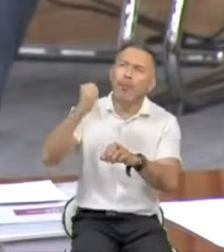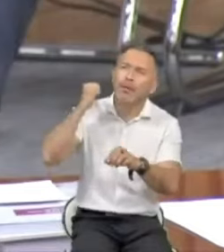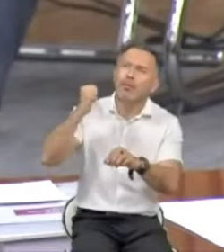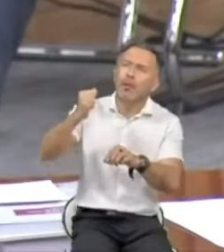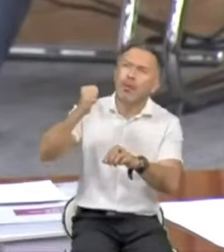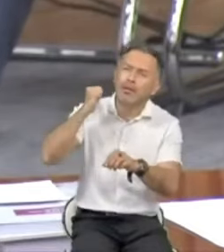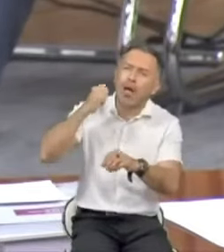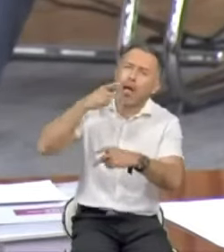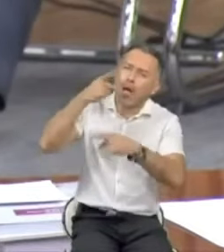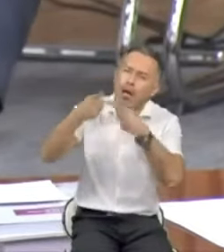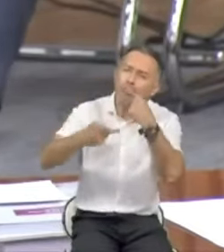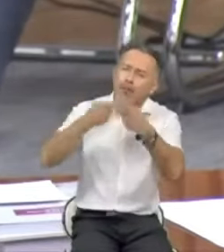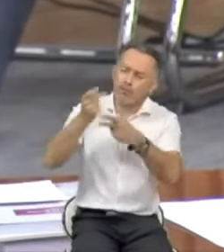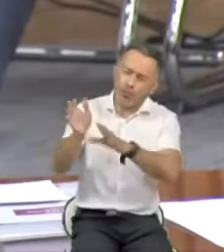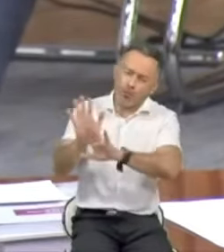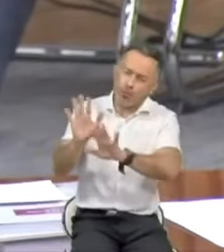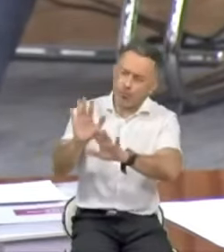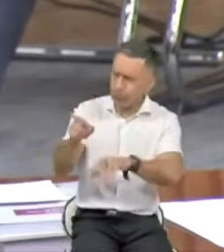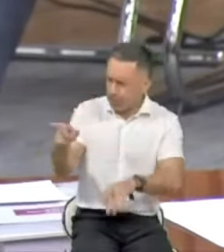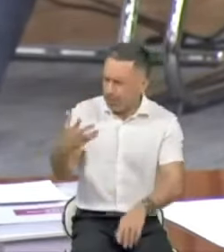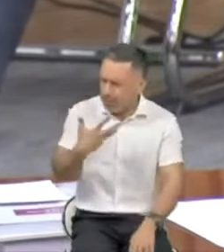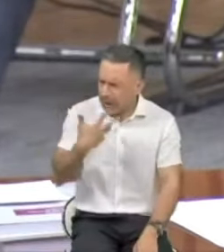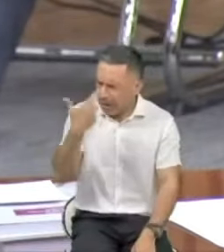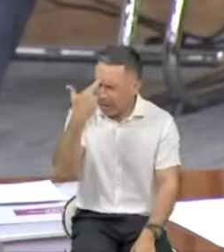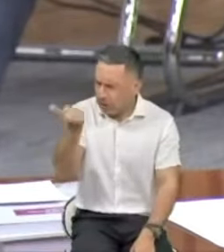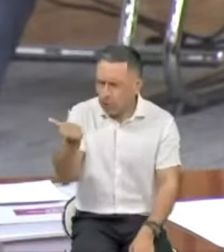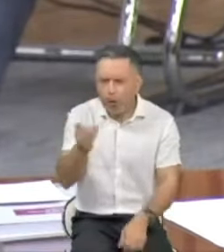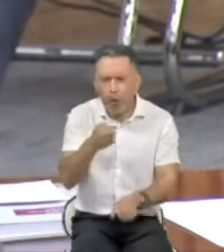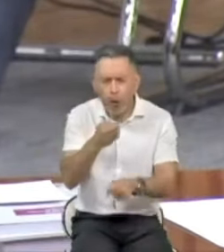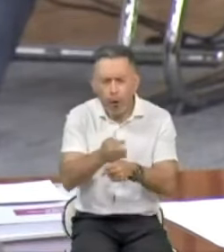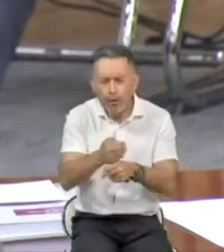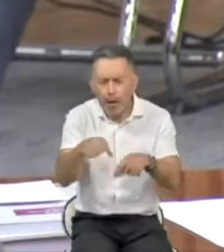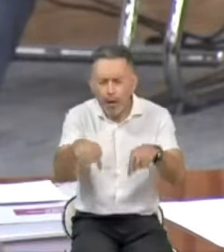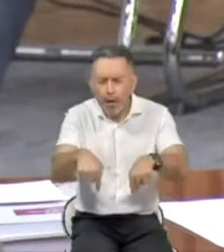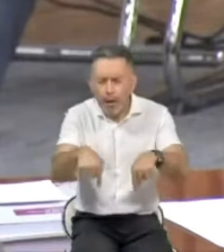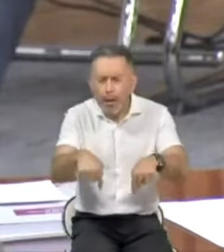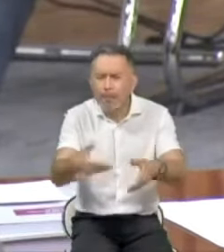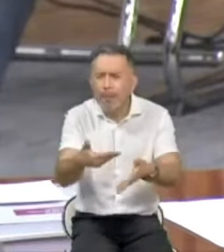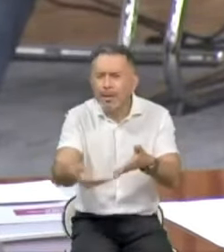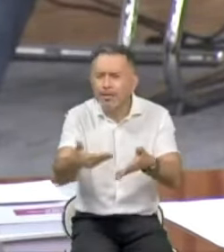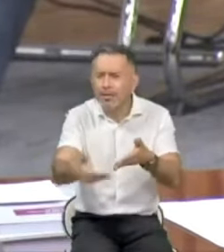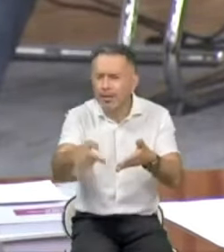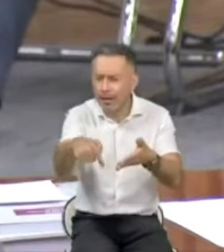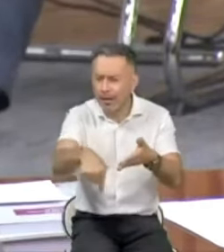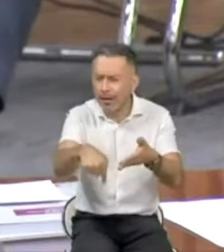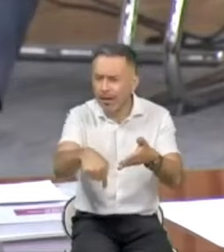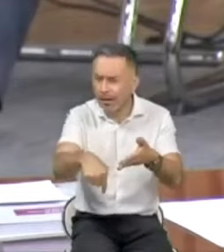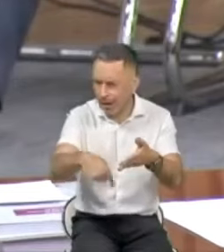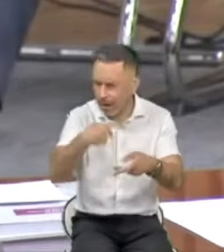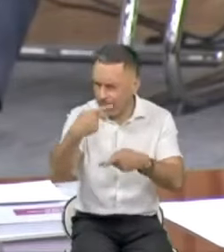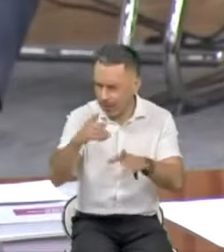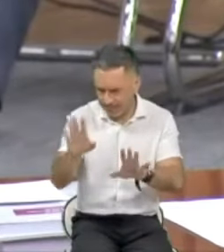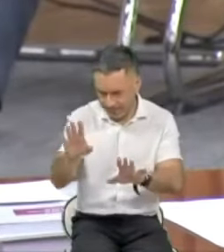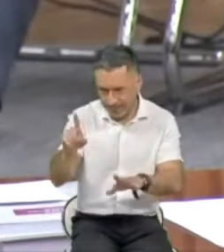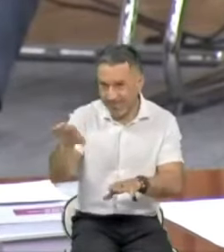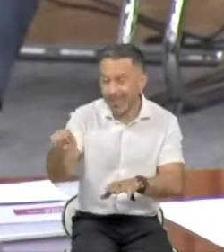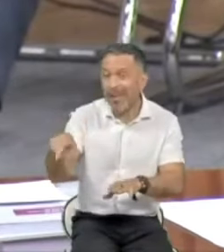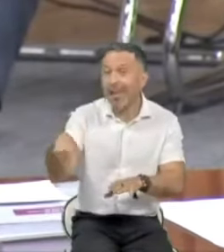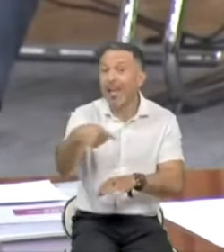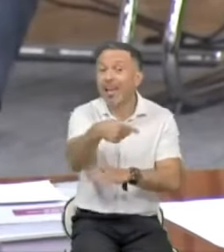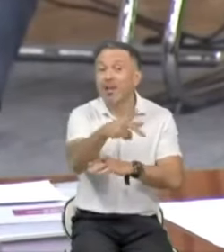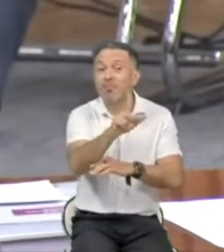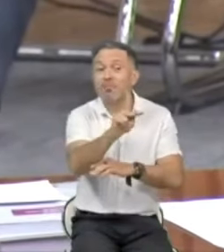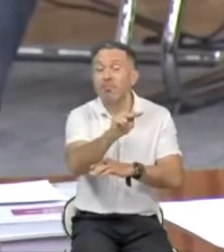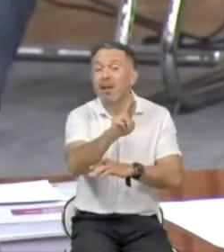tiene razón Hablemos del presente y para hablar del presente retomo algo que dijo el representante del